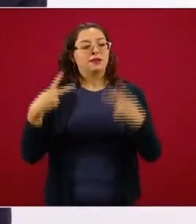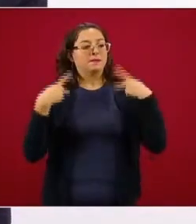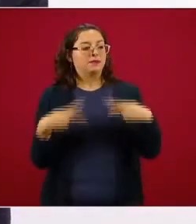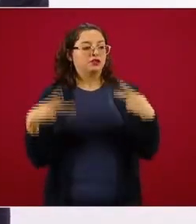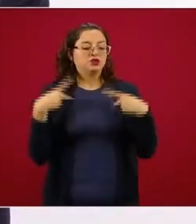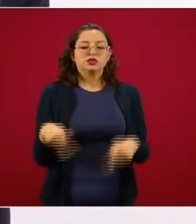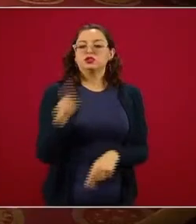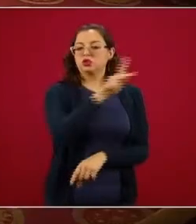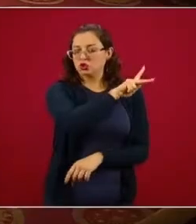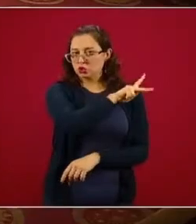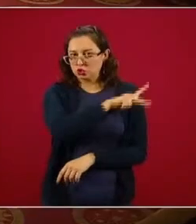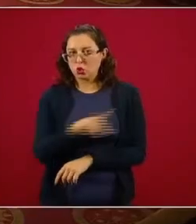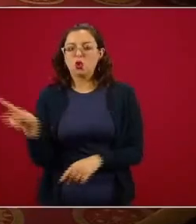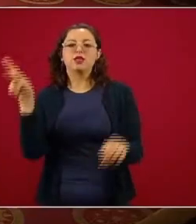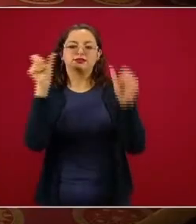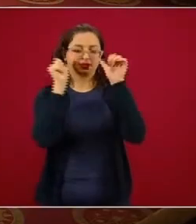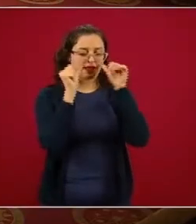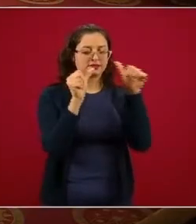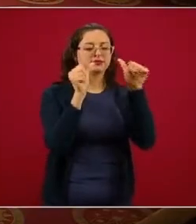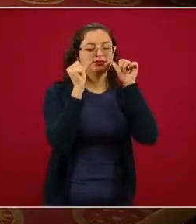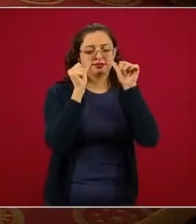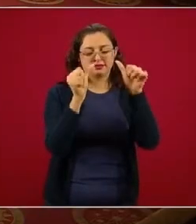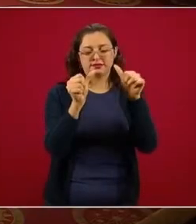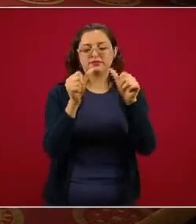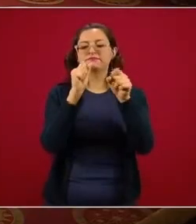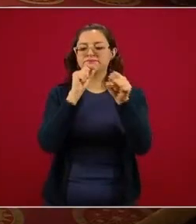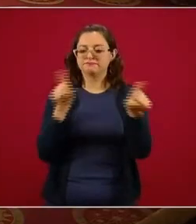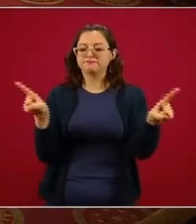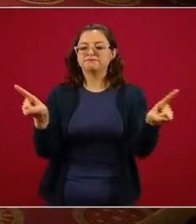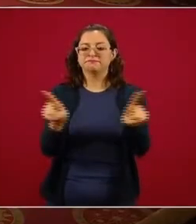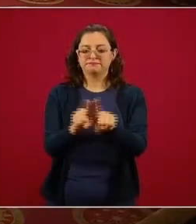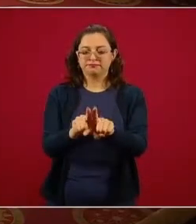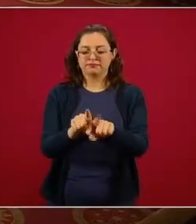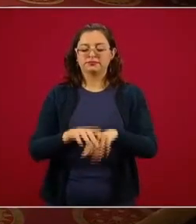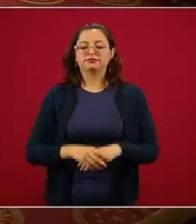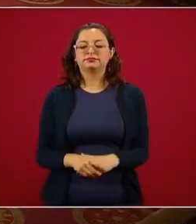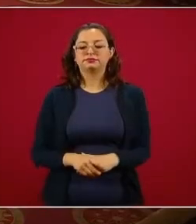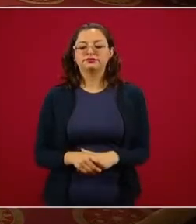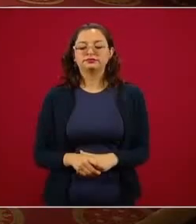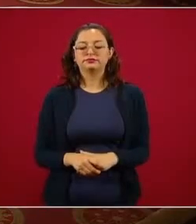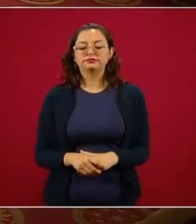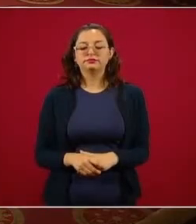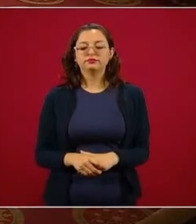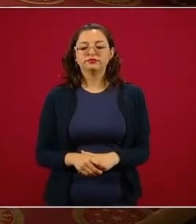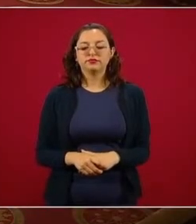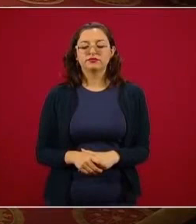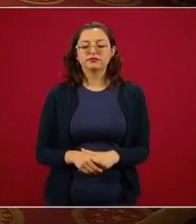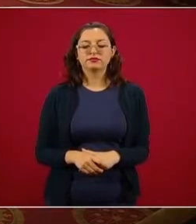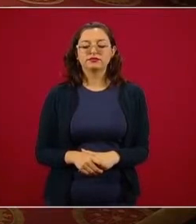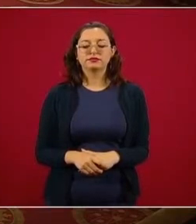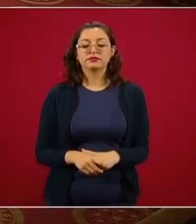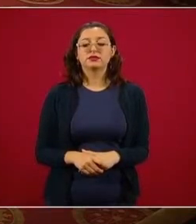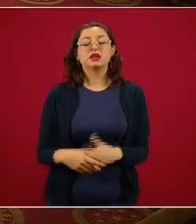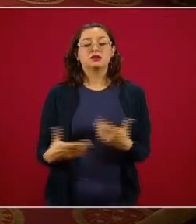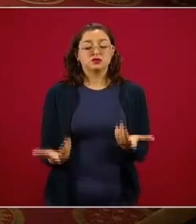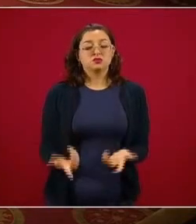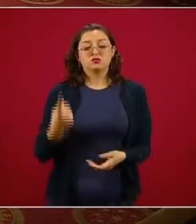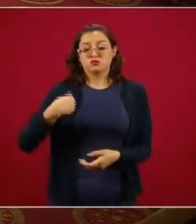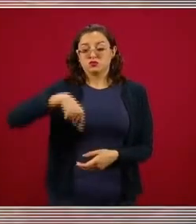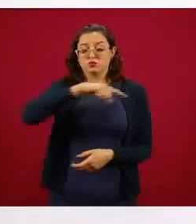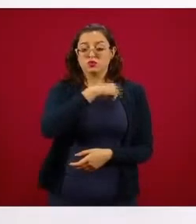todas las personas. De modo que es necesario aclarar lo que estamos